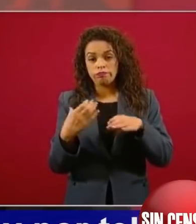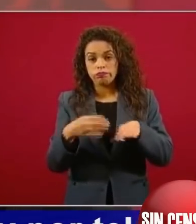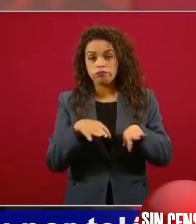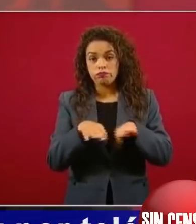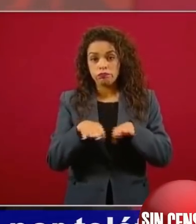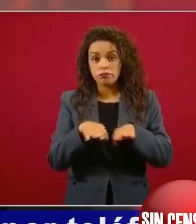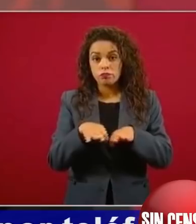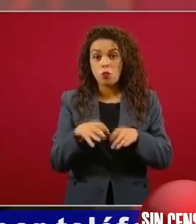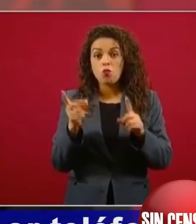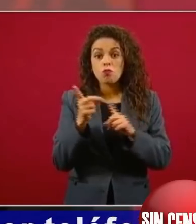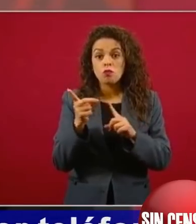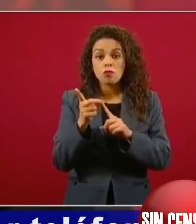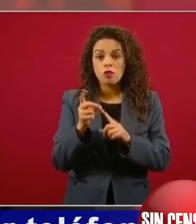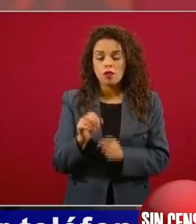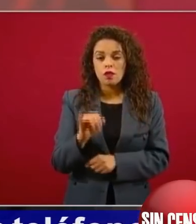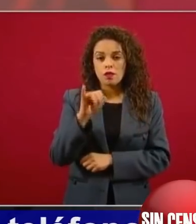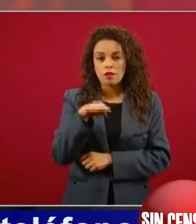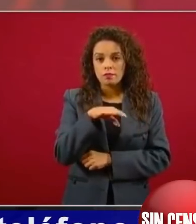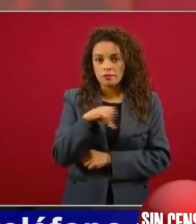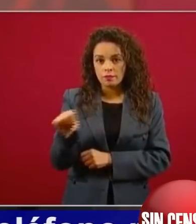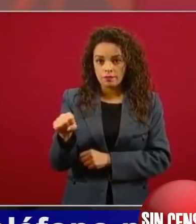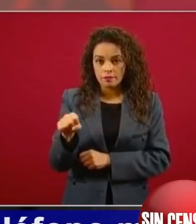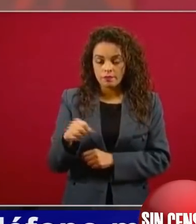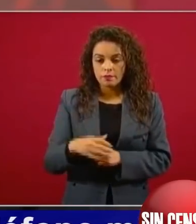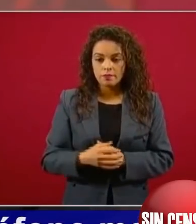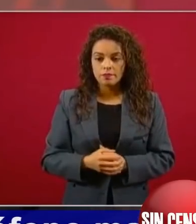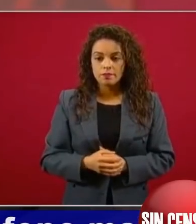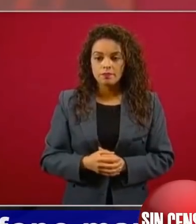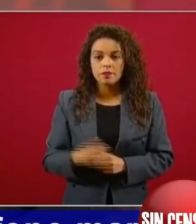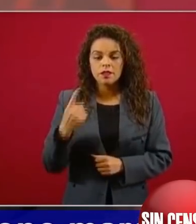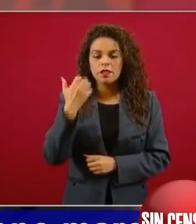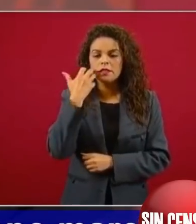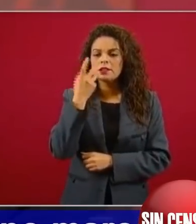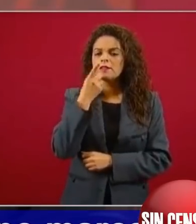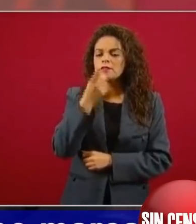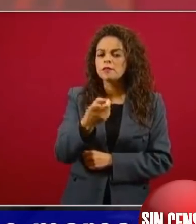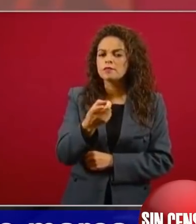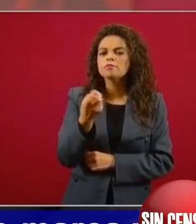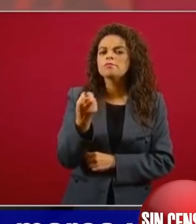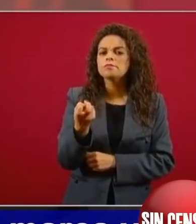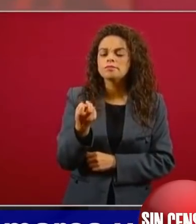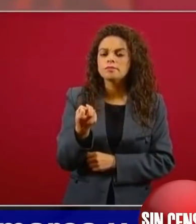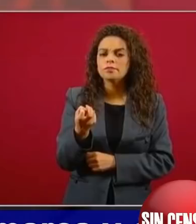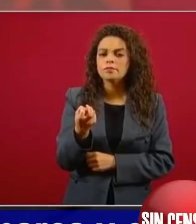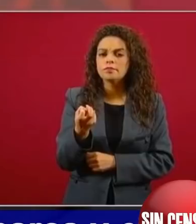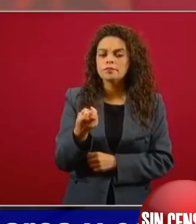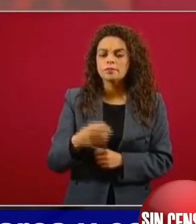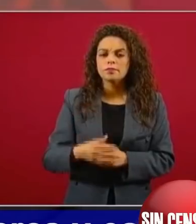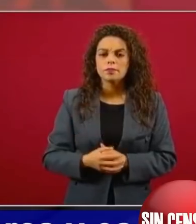al Seguro Social, lo que significa que se está